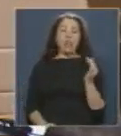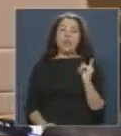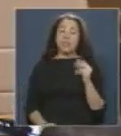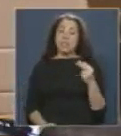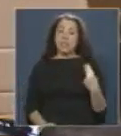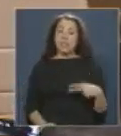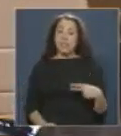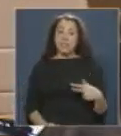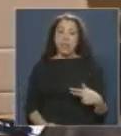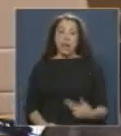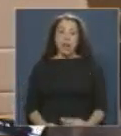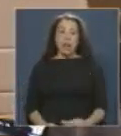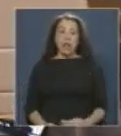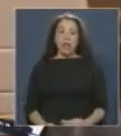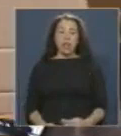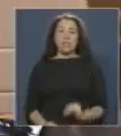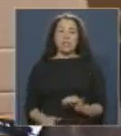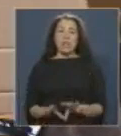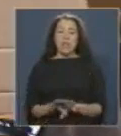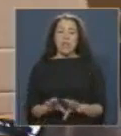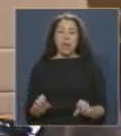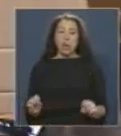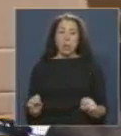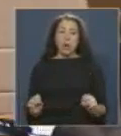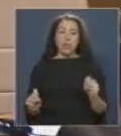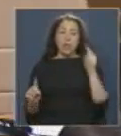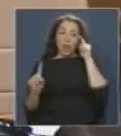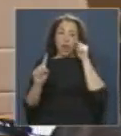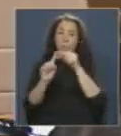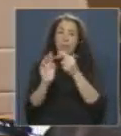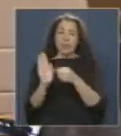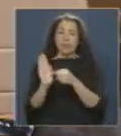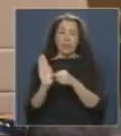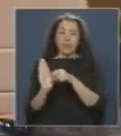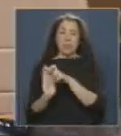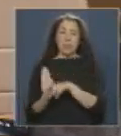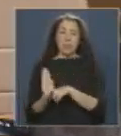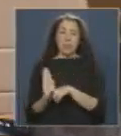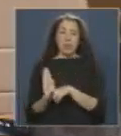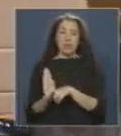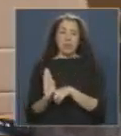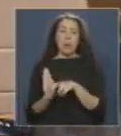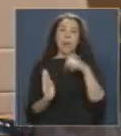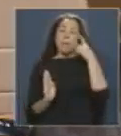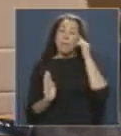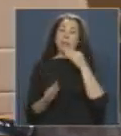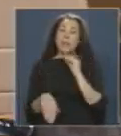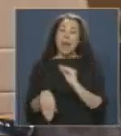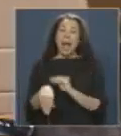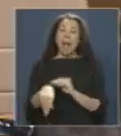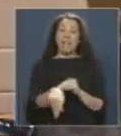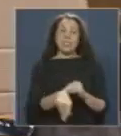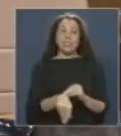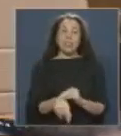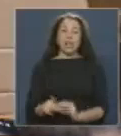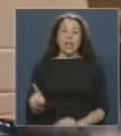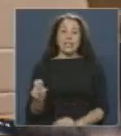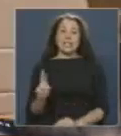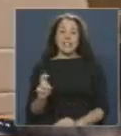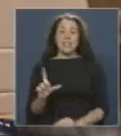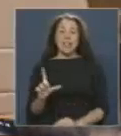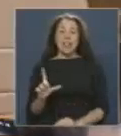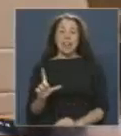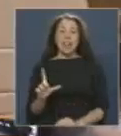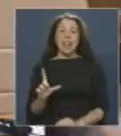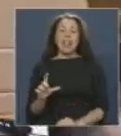valoraba y compartía el espíritu de la iniciativa. Pero hizo ver también que el CERVEL